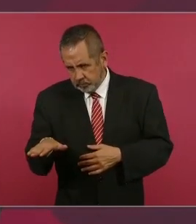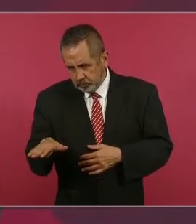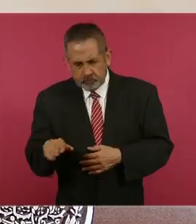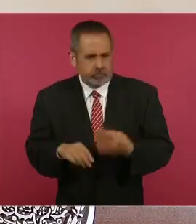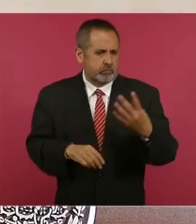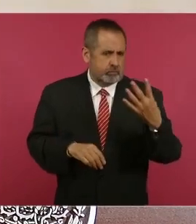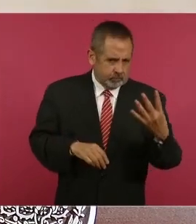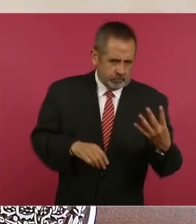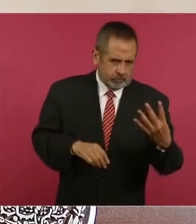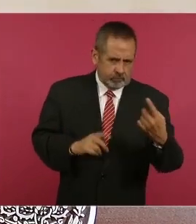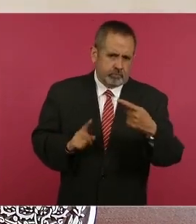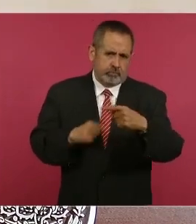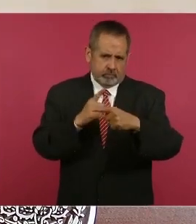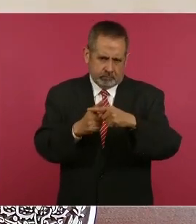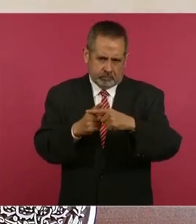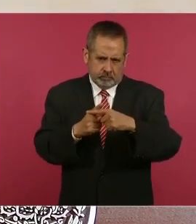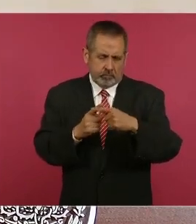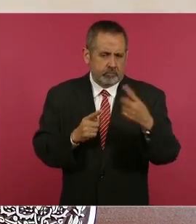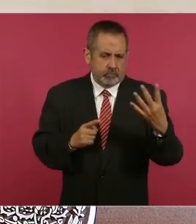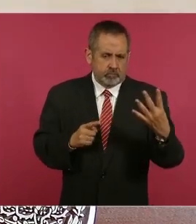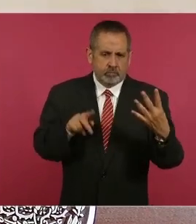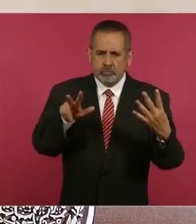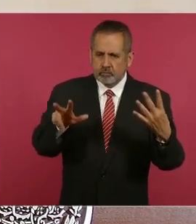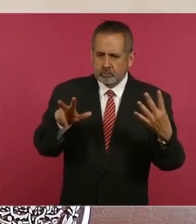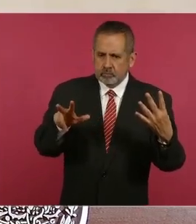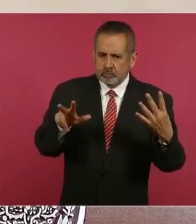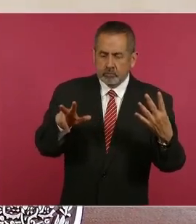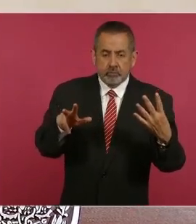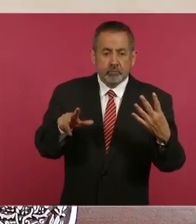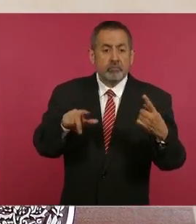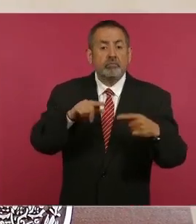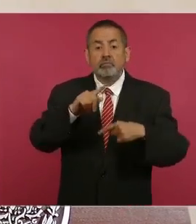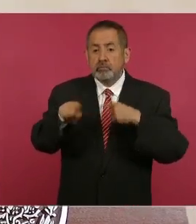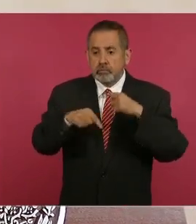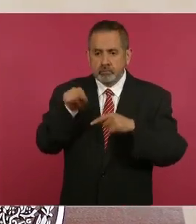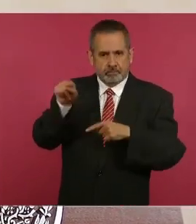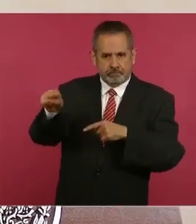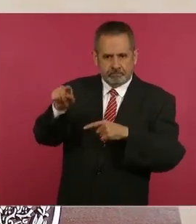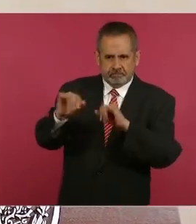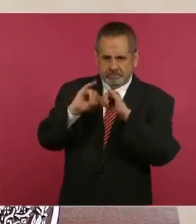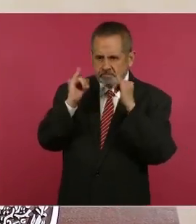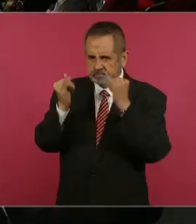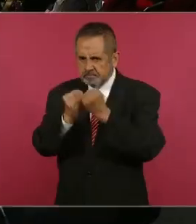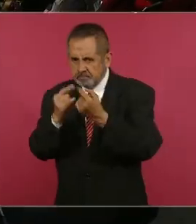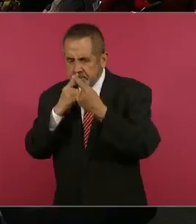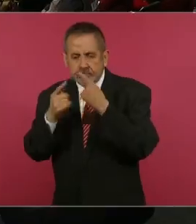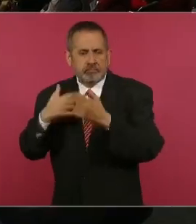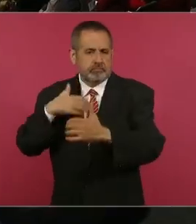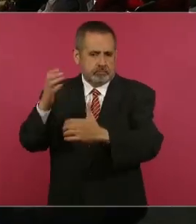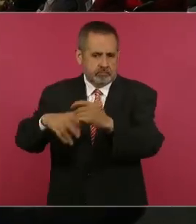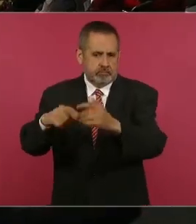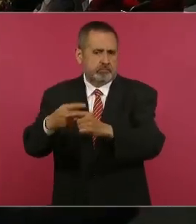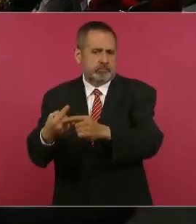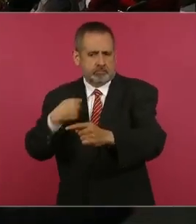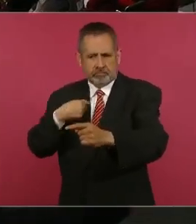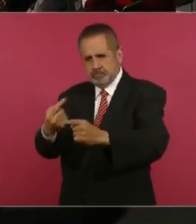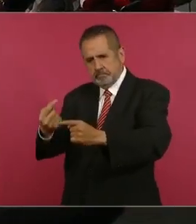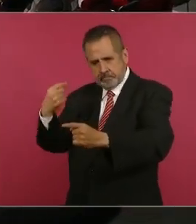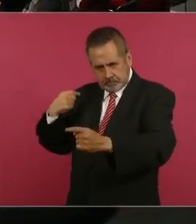y 4 desaparecidos. Luego se reúnen, después que yo me regreso,